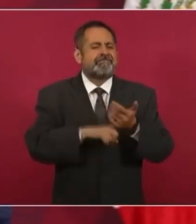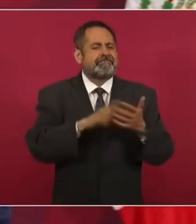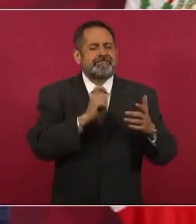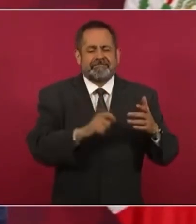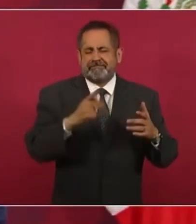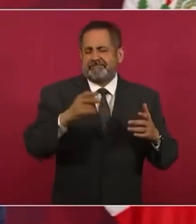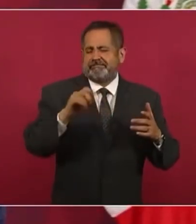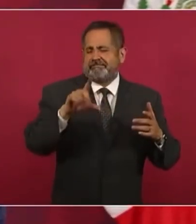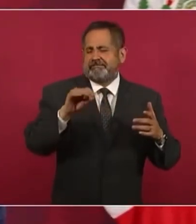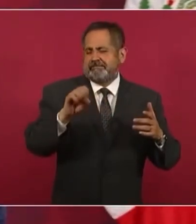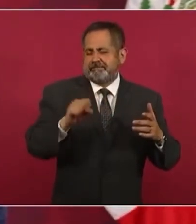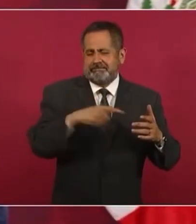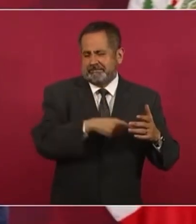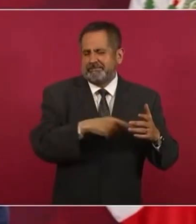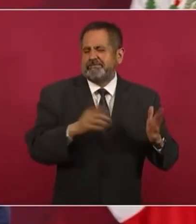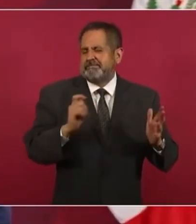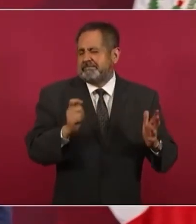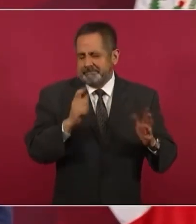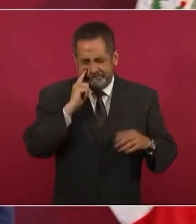tarea,